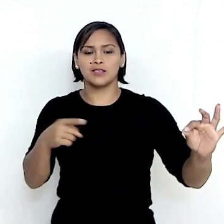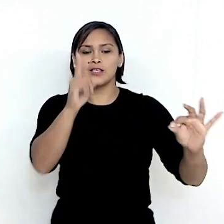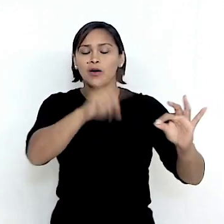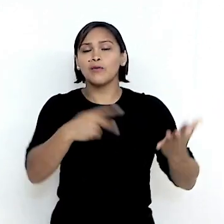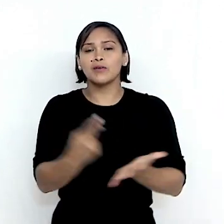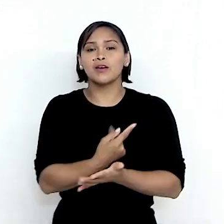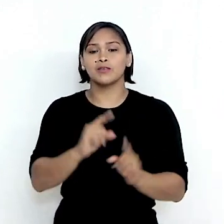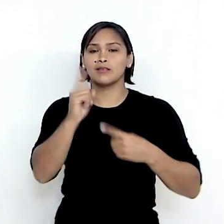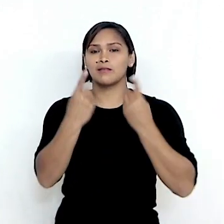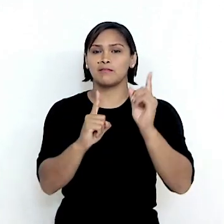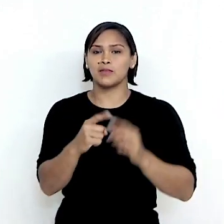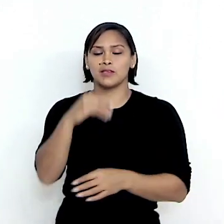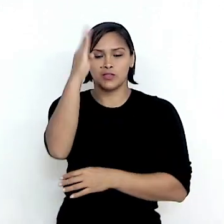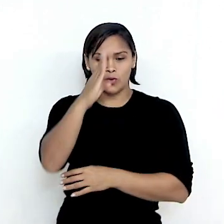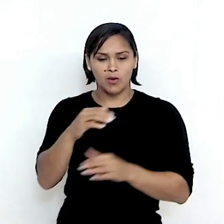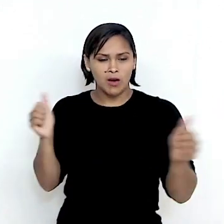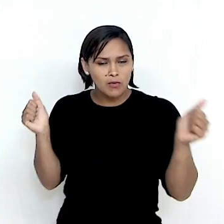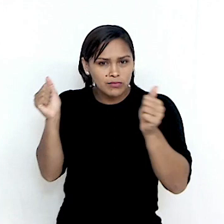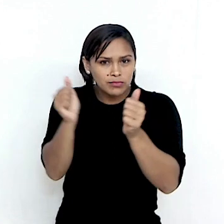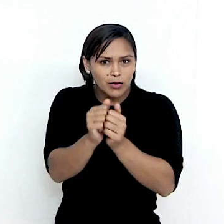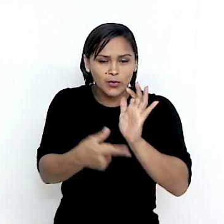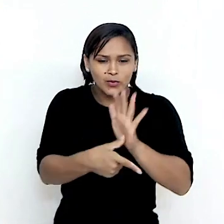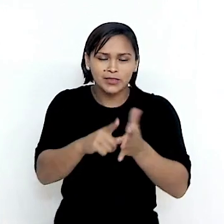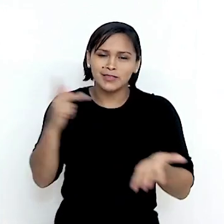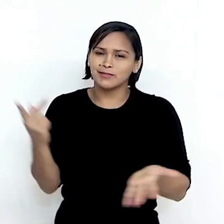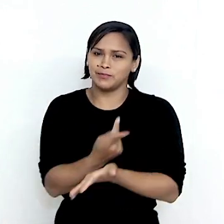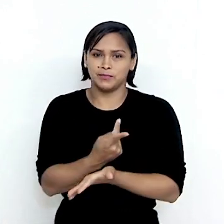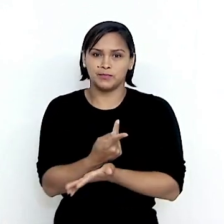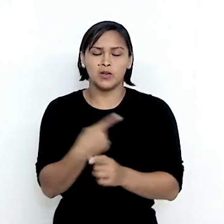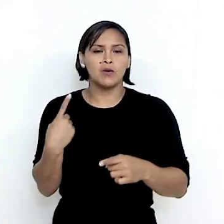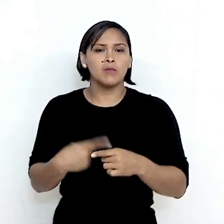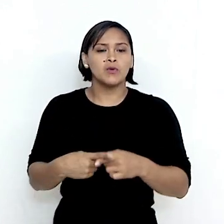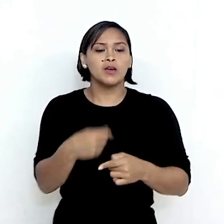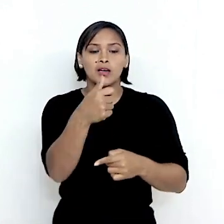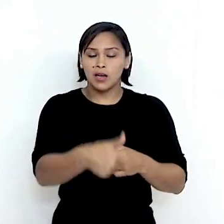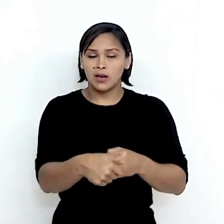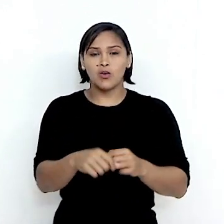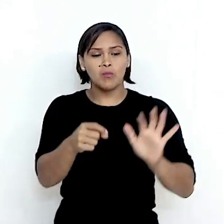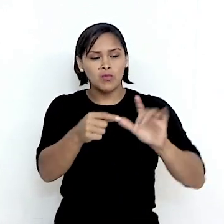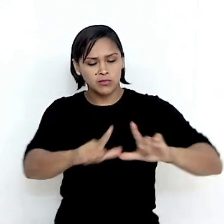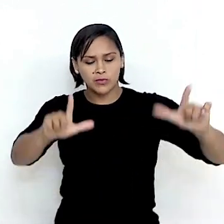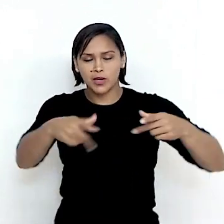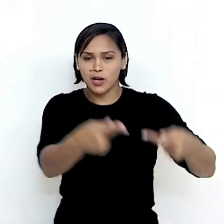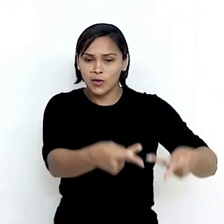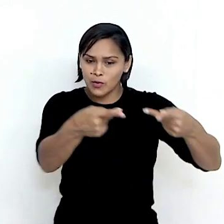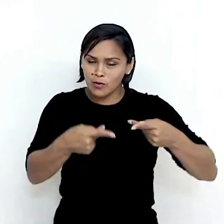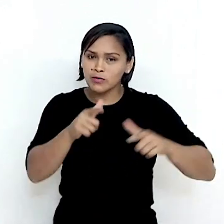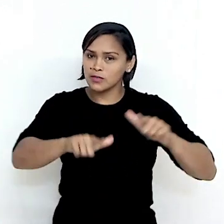encuentran hoy más cerca que nunca. Como dice la invitación a esta actividad, vamos a debatir